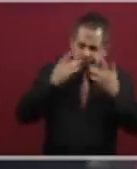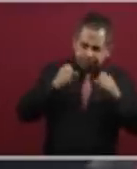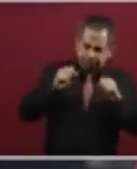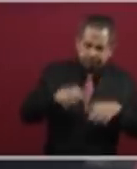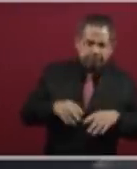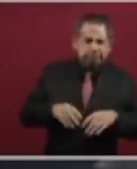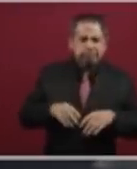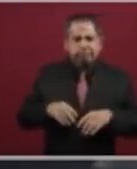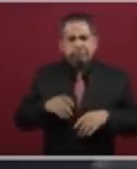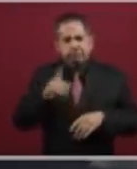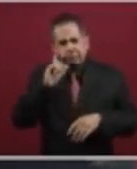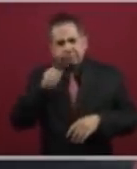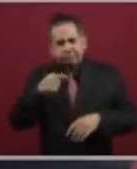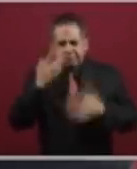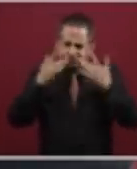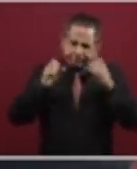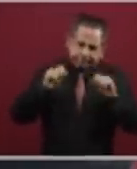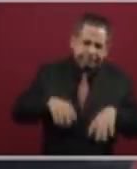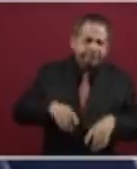un día sí y el otro también,